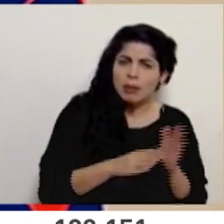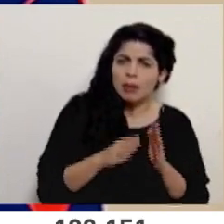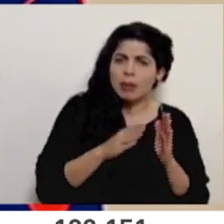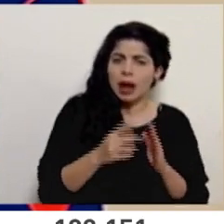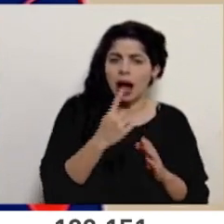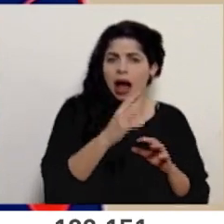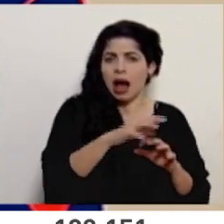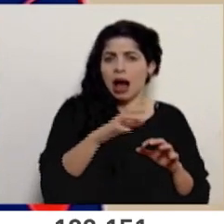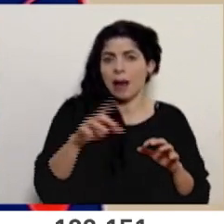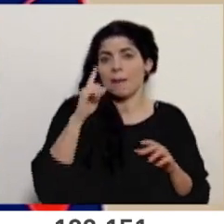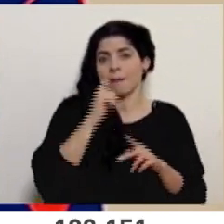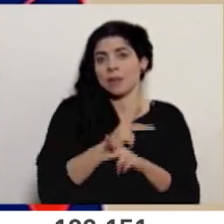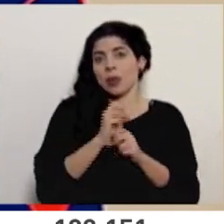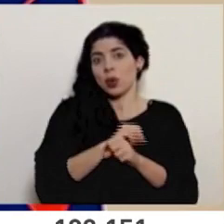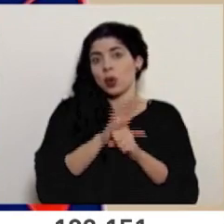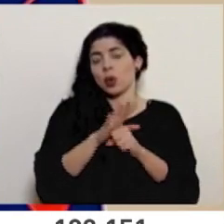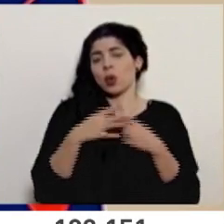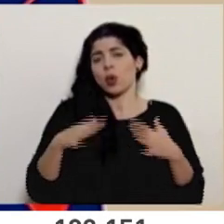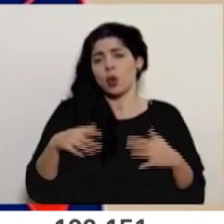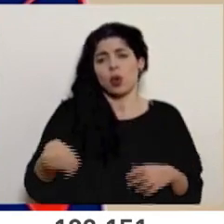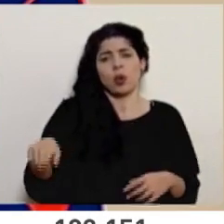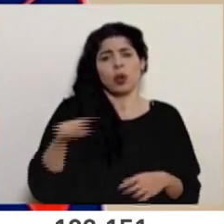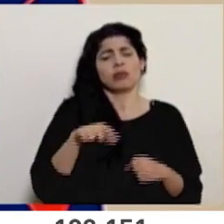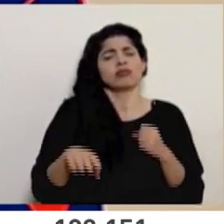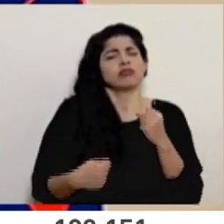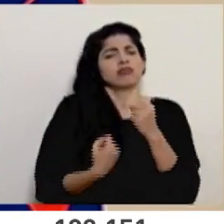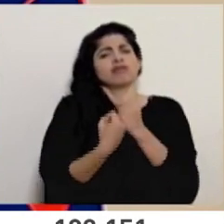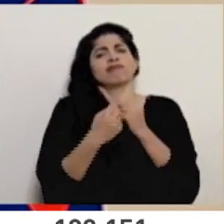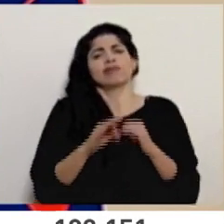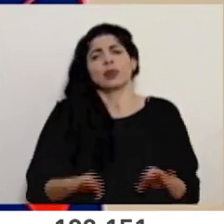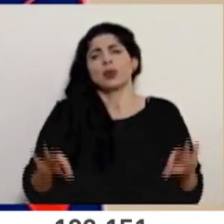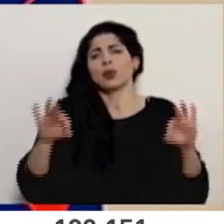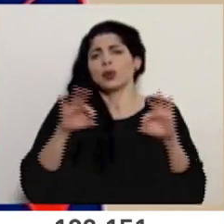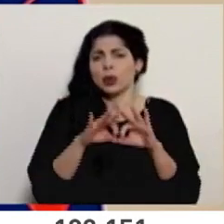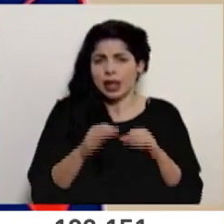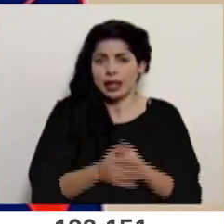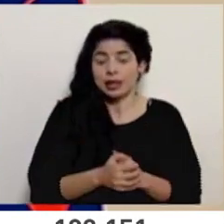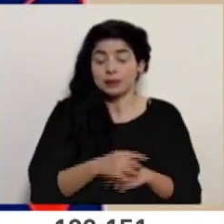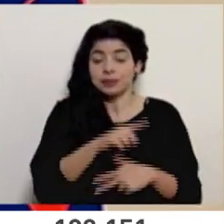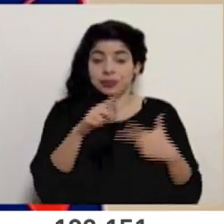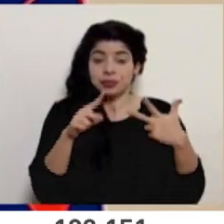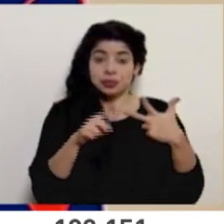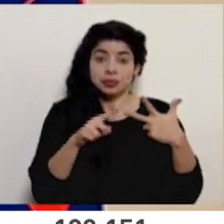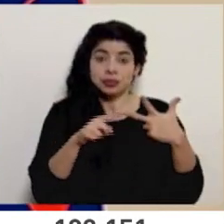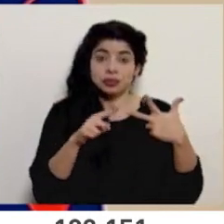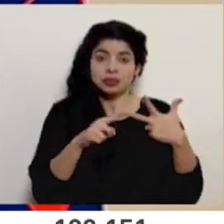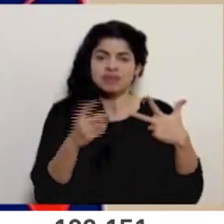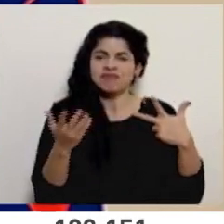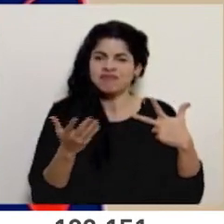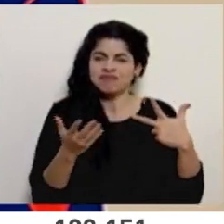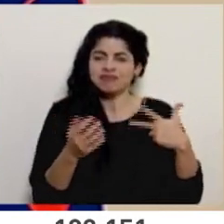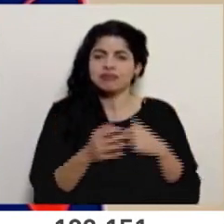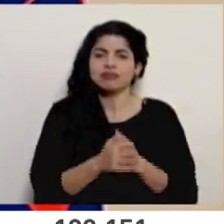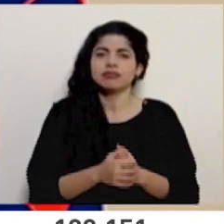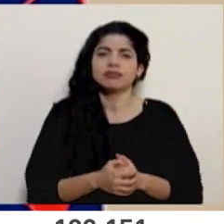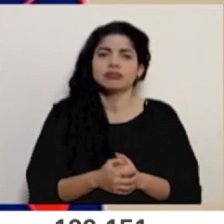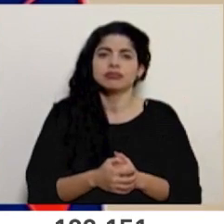por el COVID-19, son un pilar también fundamental. Y un tercer pilar